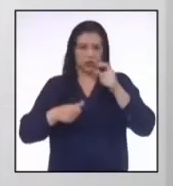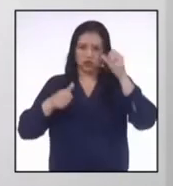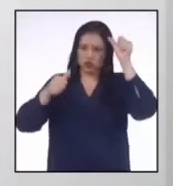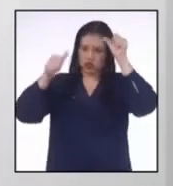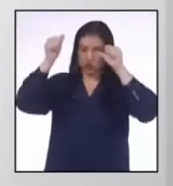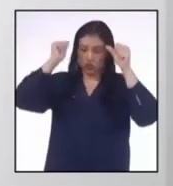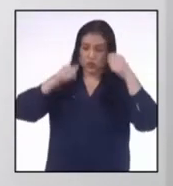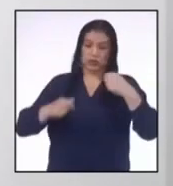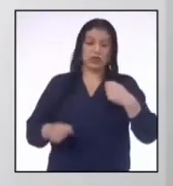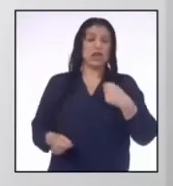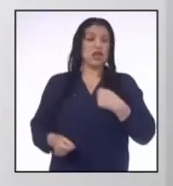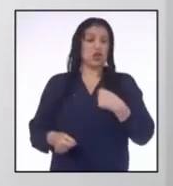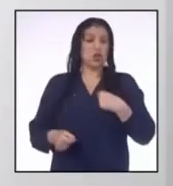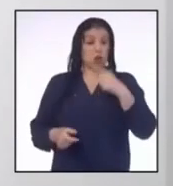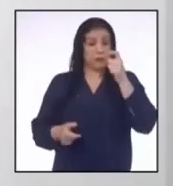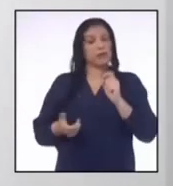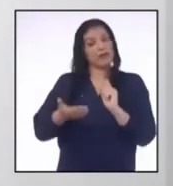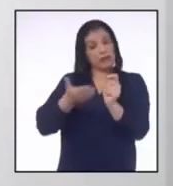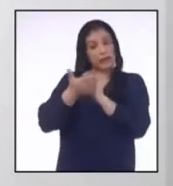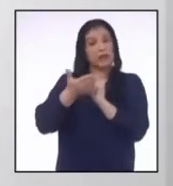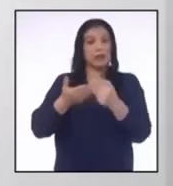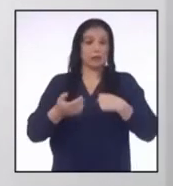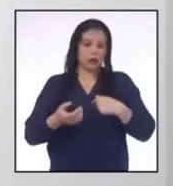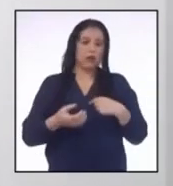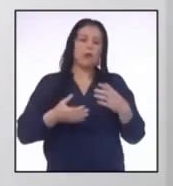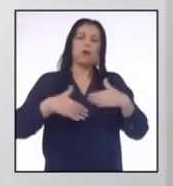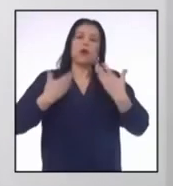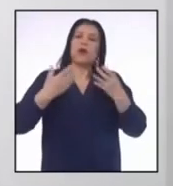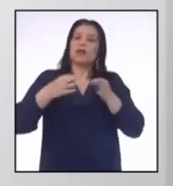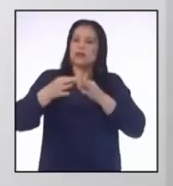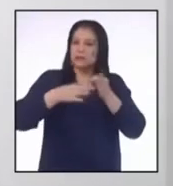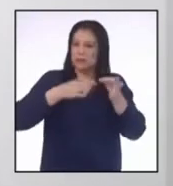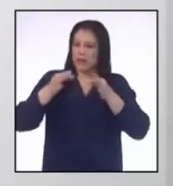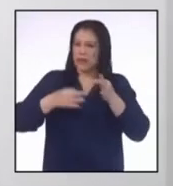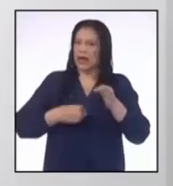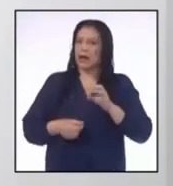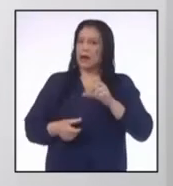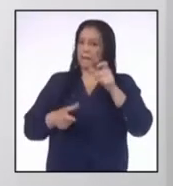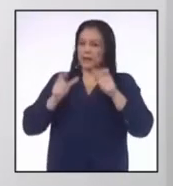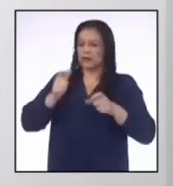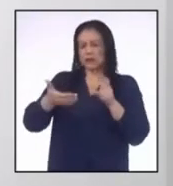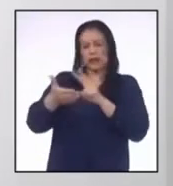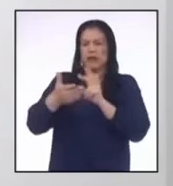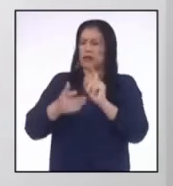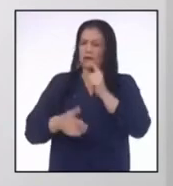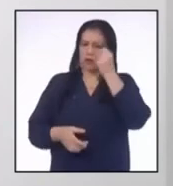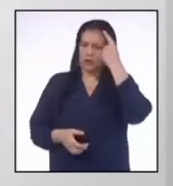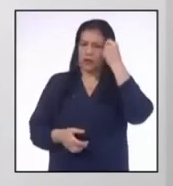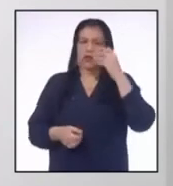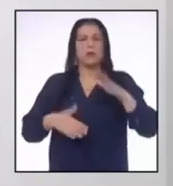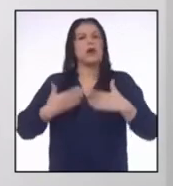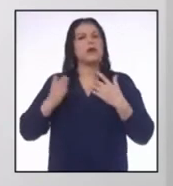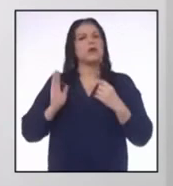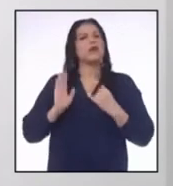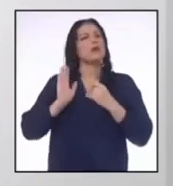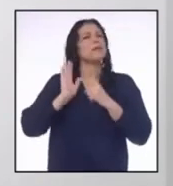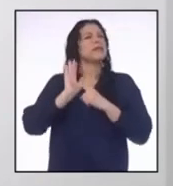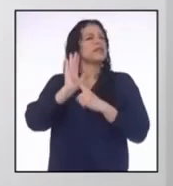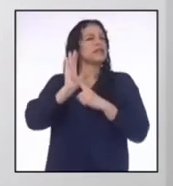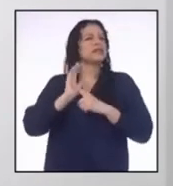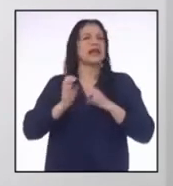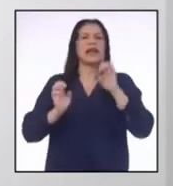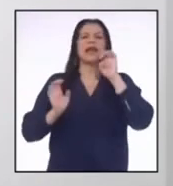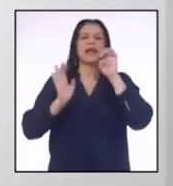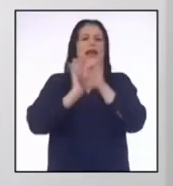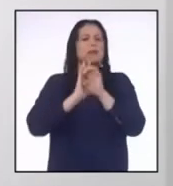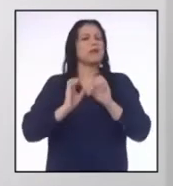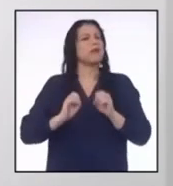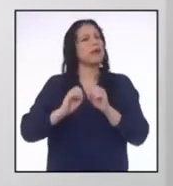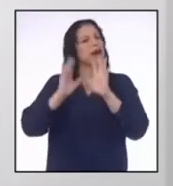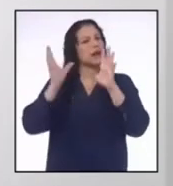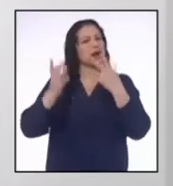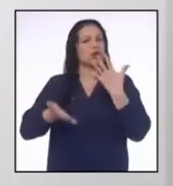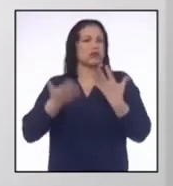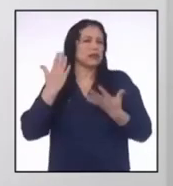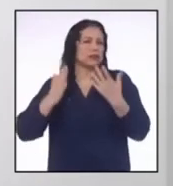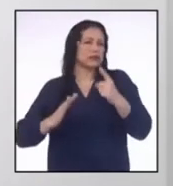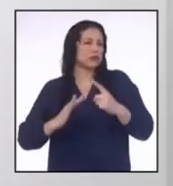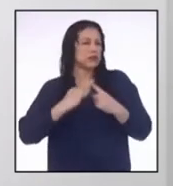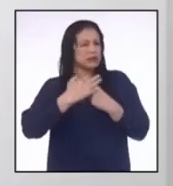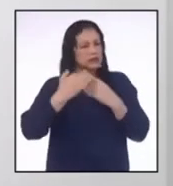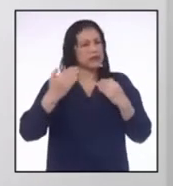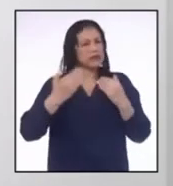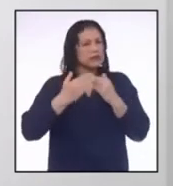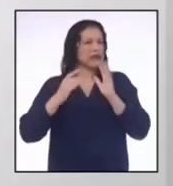autores, somos los más indicados para hacerlo. Podemos presentar ejemplos más claros o situaciones más cercanas al